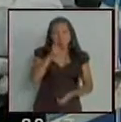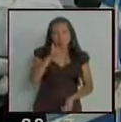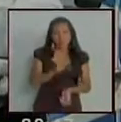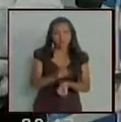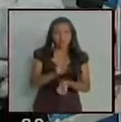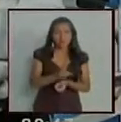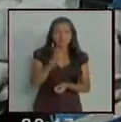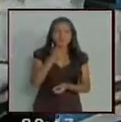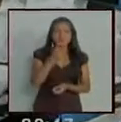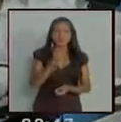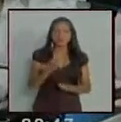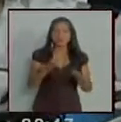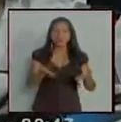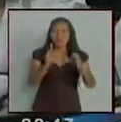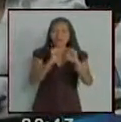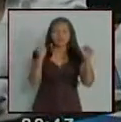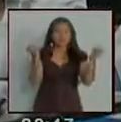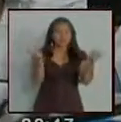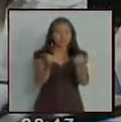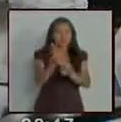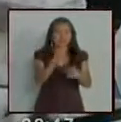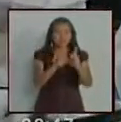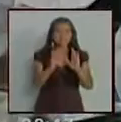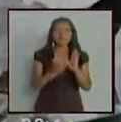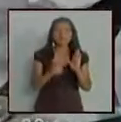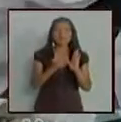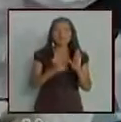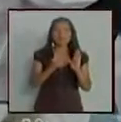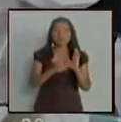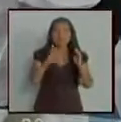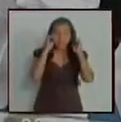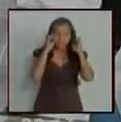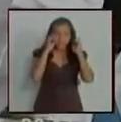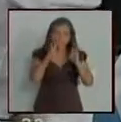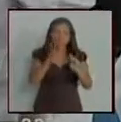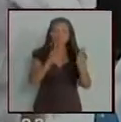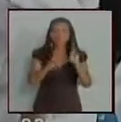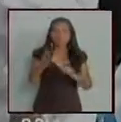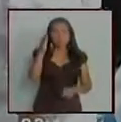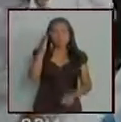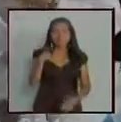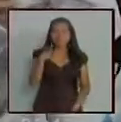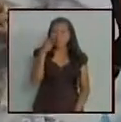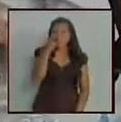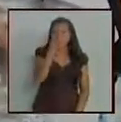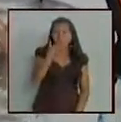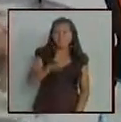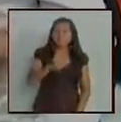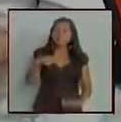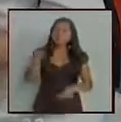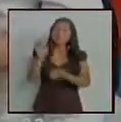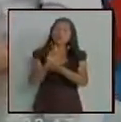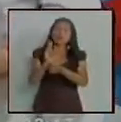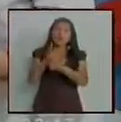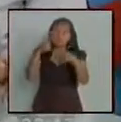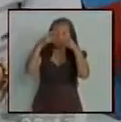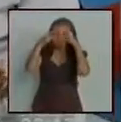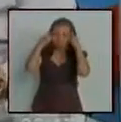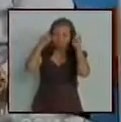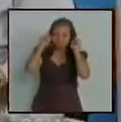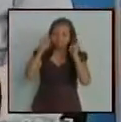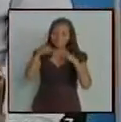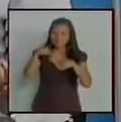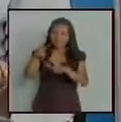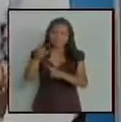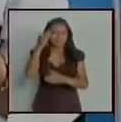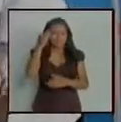sea, nuestra sociedad no está educada, digamos. Sabemos que si no veo bien voy a ir donde venden lentes, ¿verdad? Y